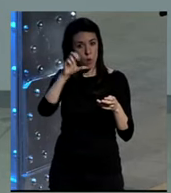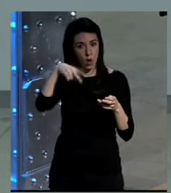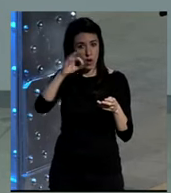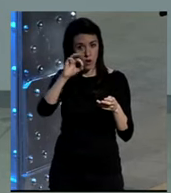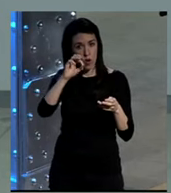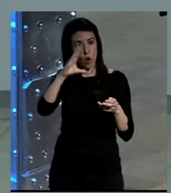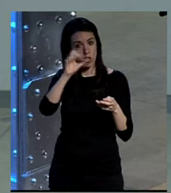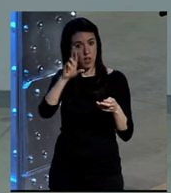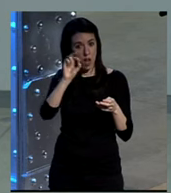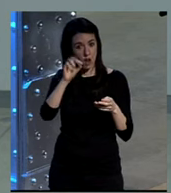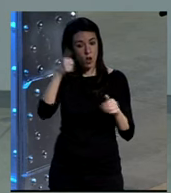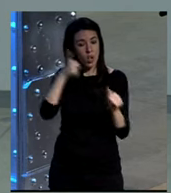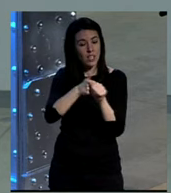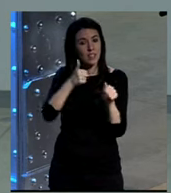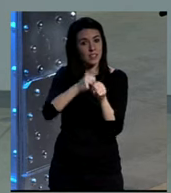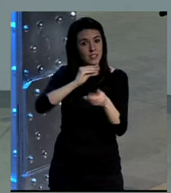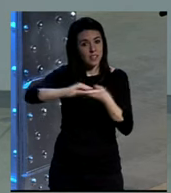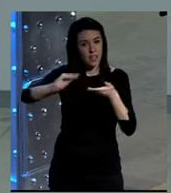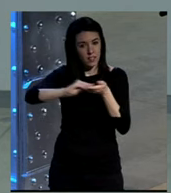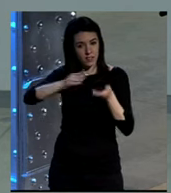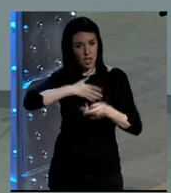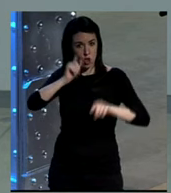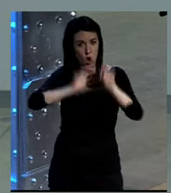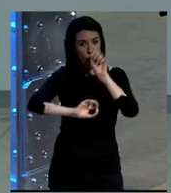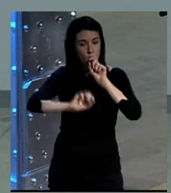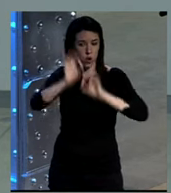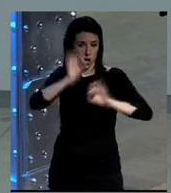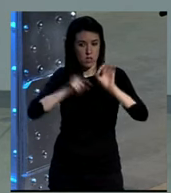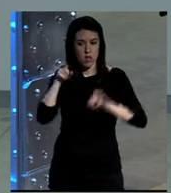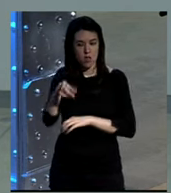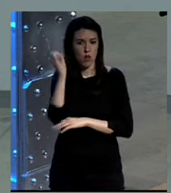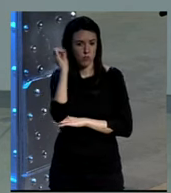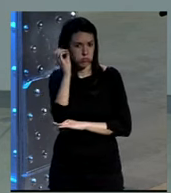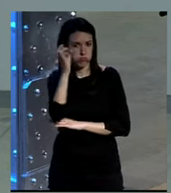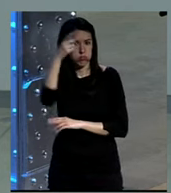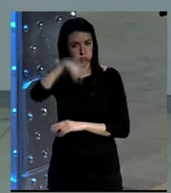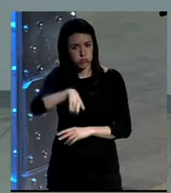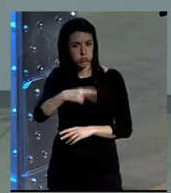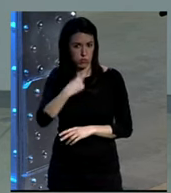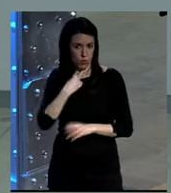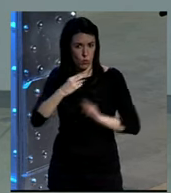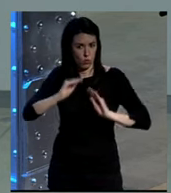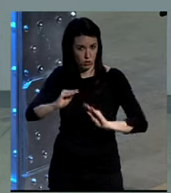de la organización, nos hará también una intervención y